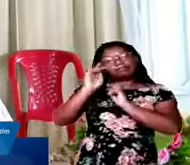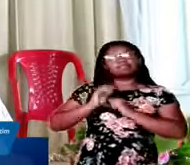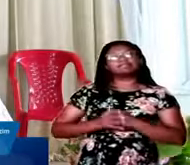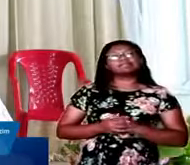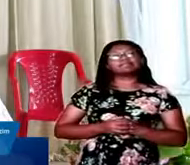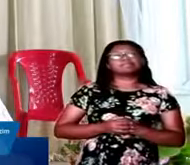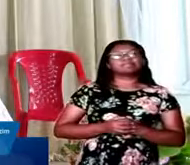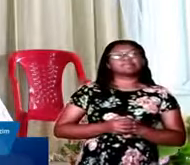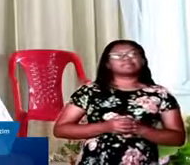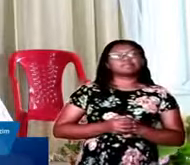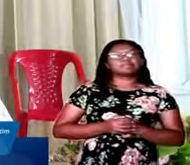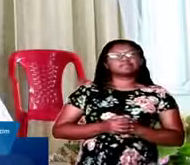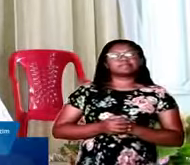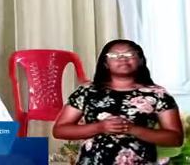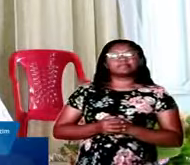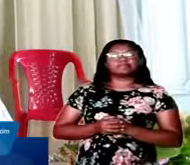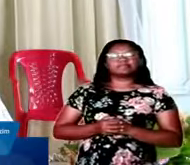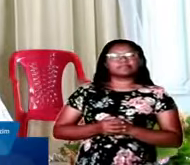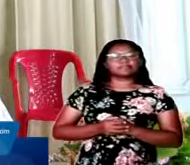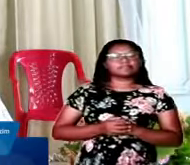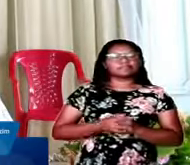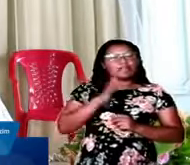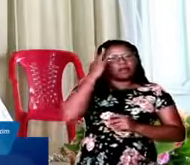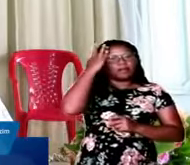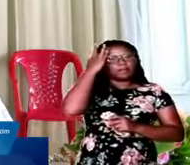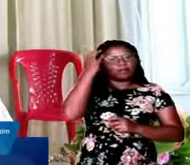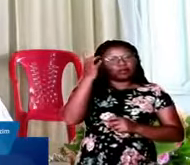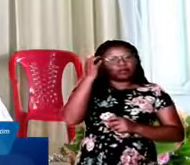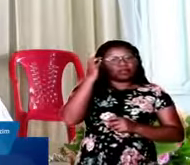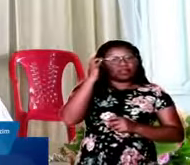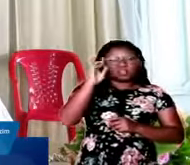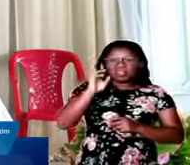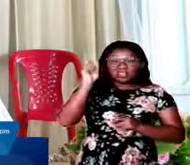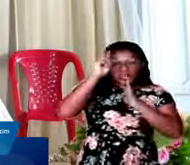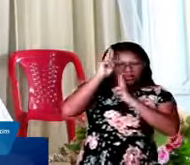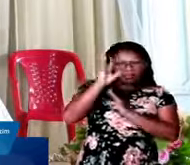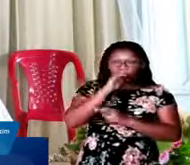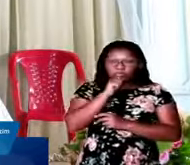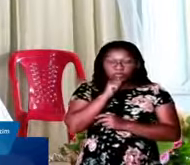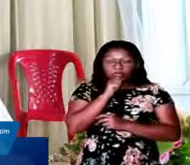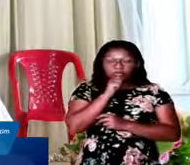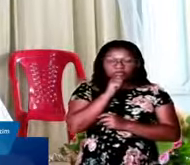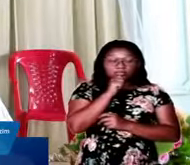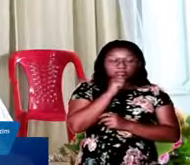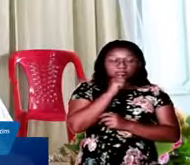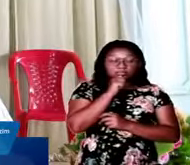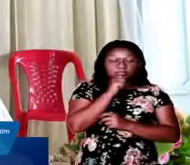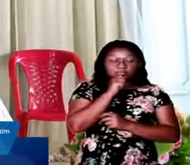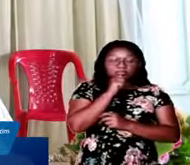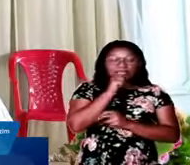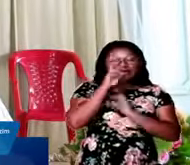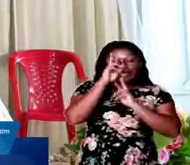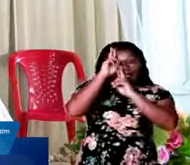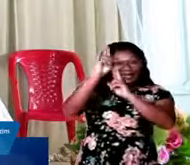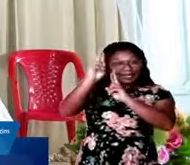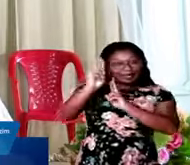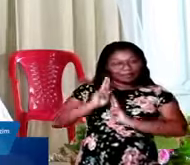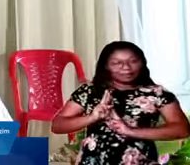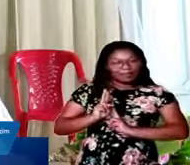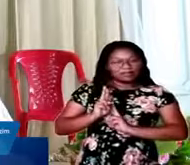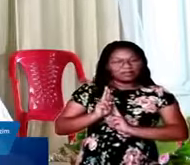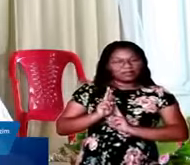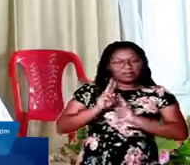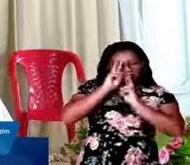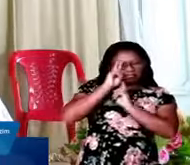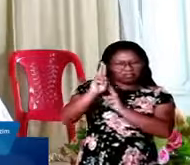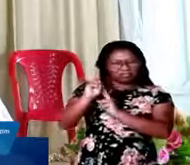Respetar. Porque el irrespeto no se adquiere con El respeto no se adquiere con